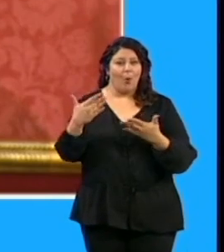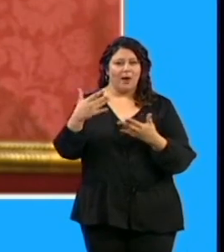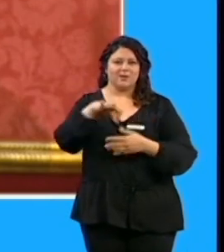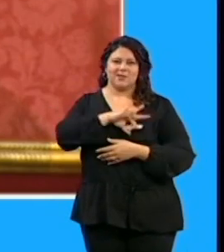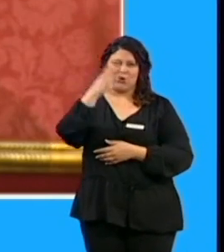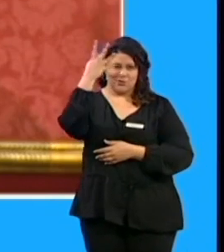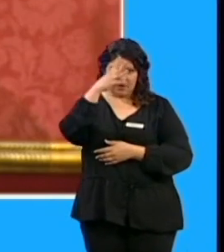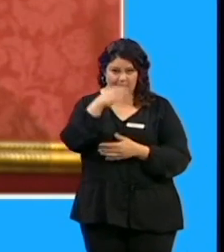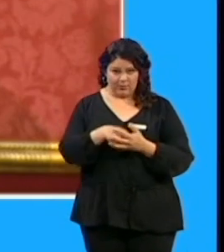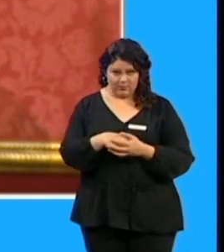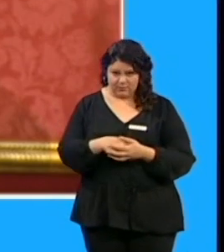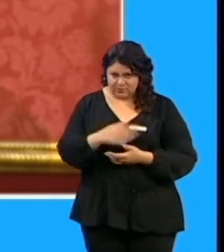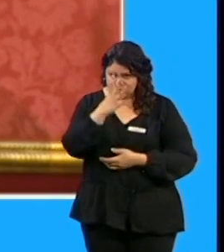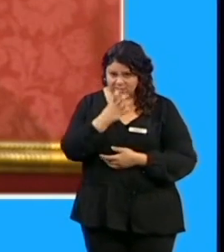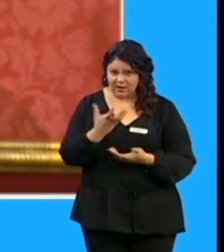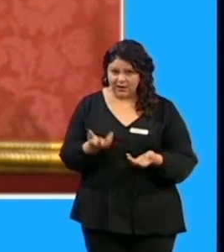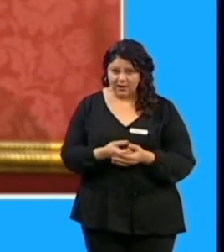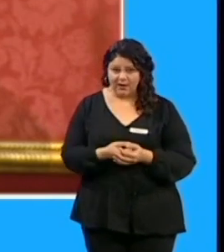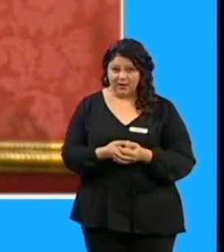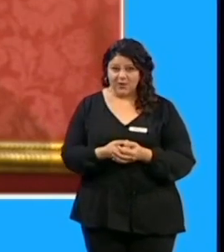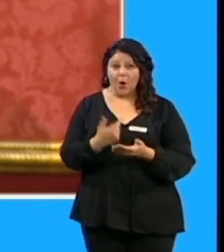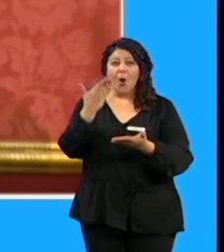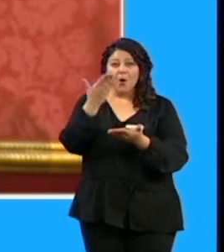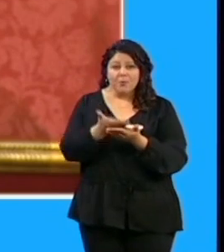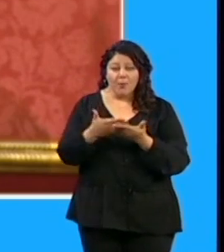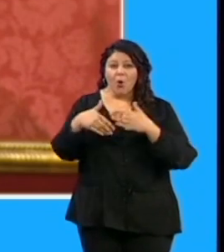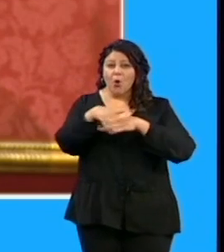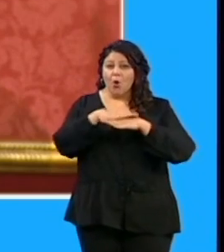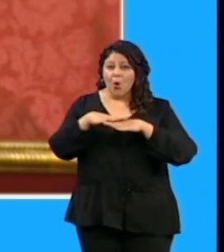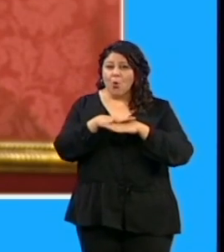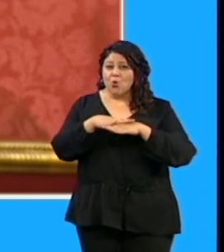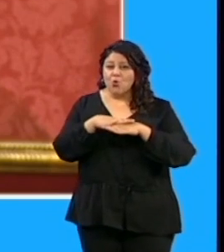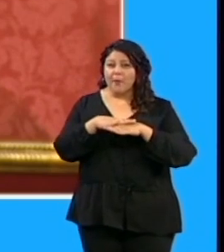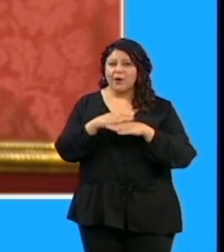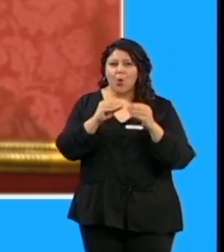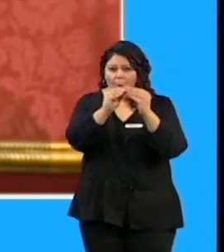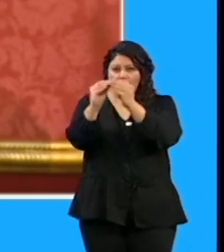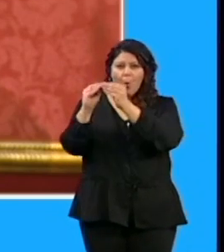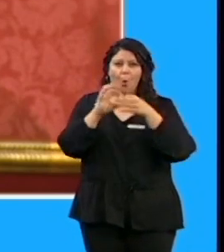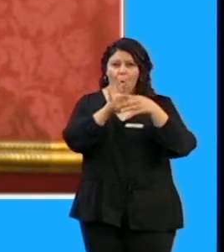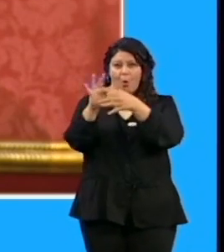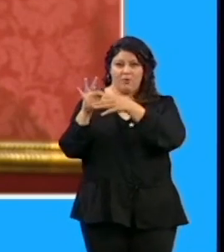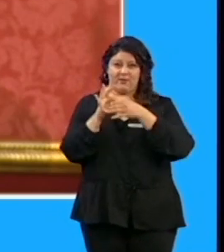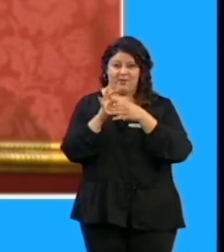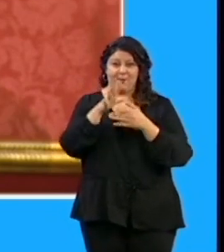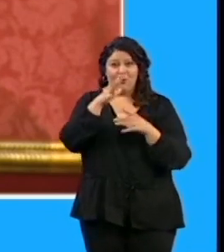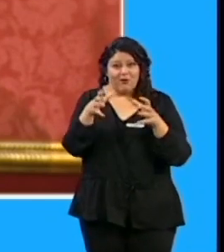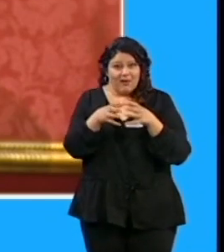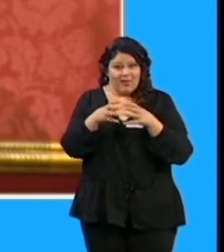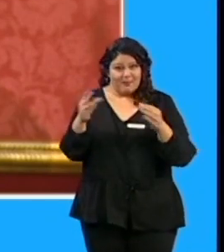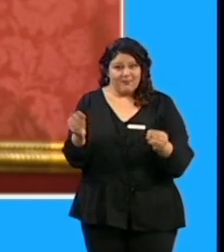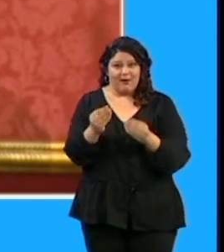forma solemne y seria, les propongo un gobierno de unidad por Granada, con todas las fuerzas políticas representadas en